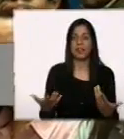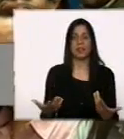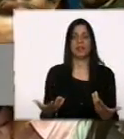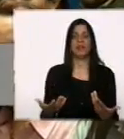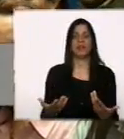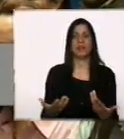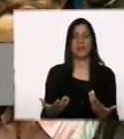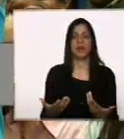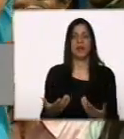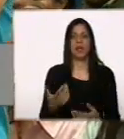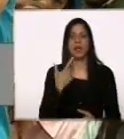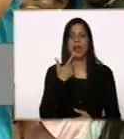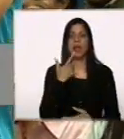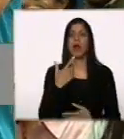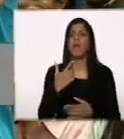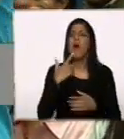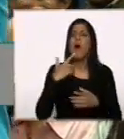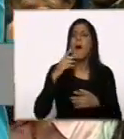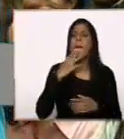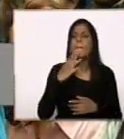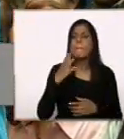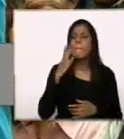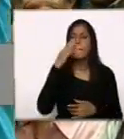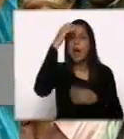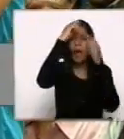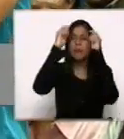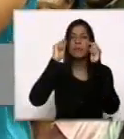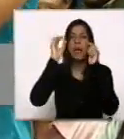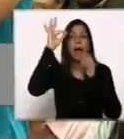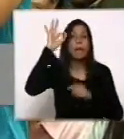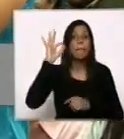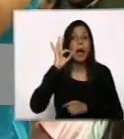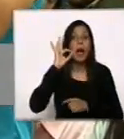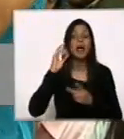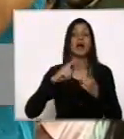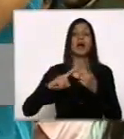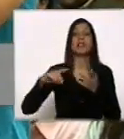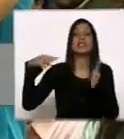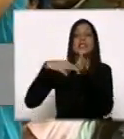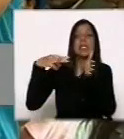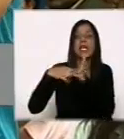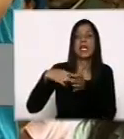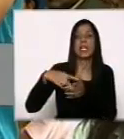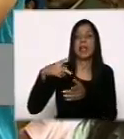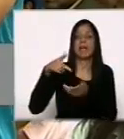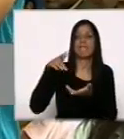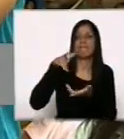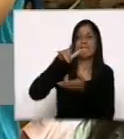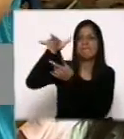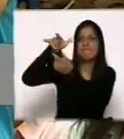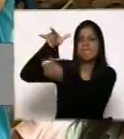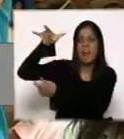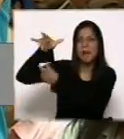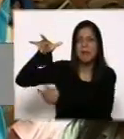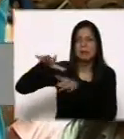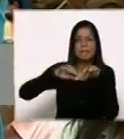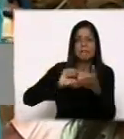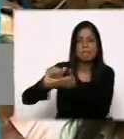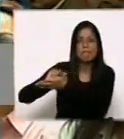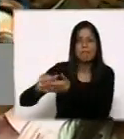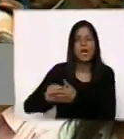porque lo están haciendo con Palestina, porque lo están haciendo con Siria, que todavía está en la pelea. Pero como no quieren, porque quieren dar una